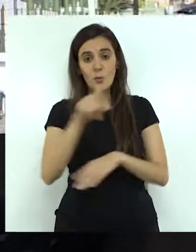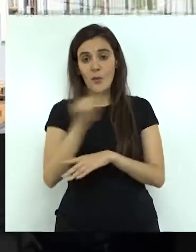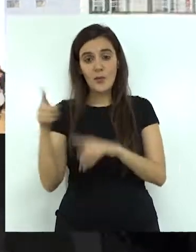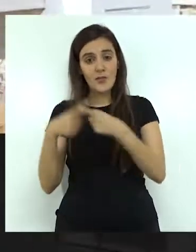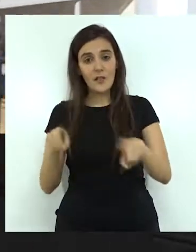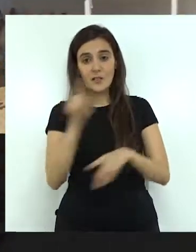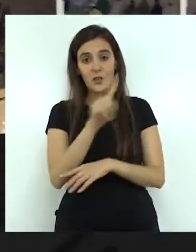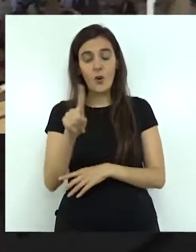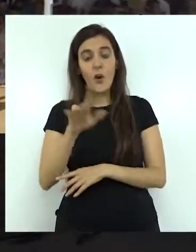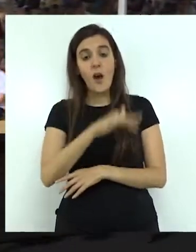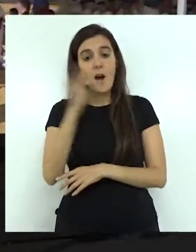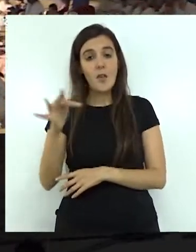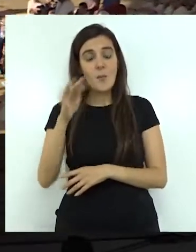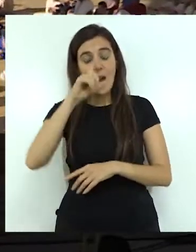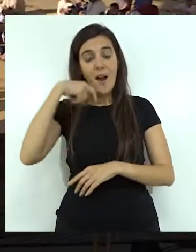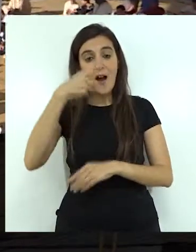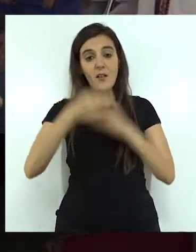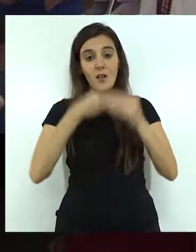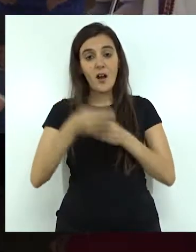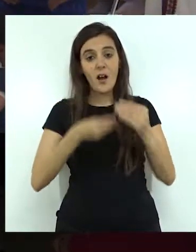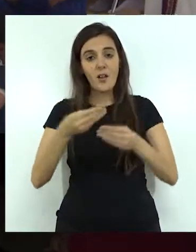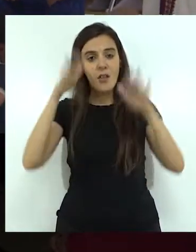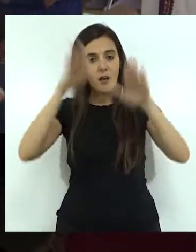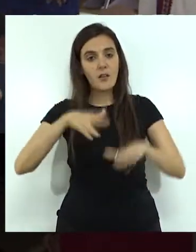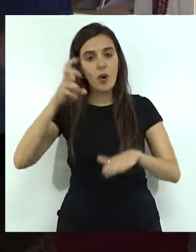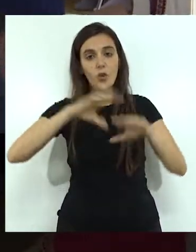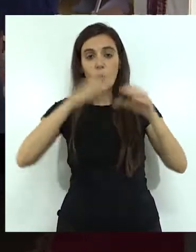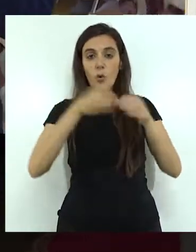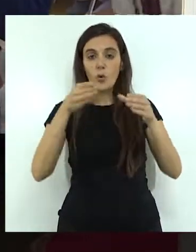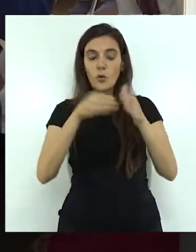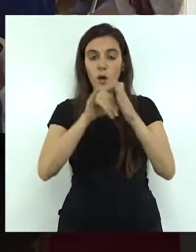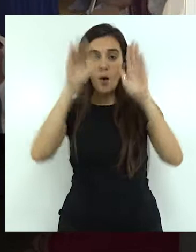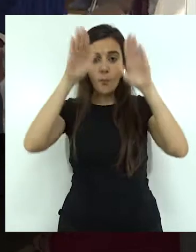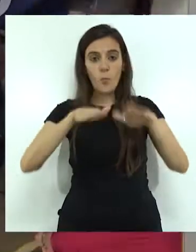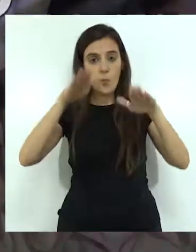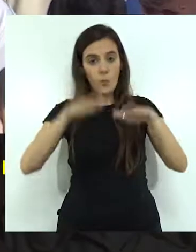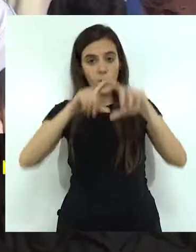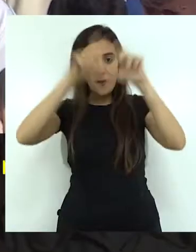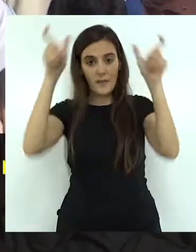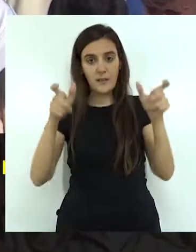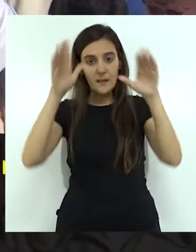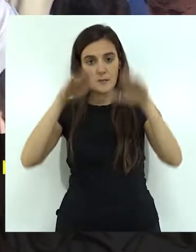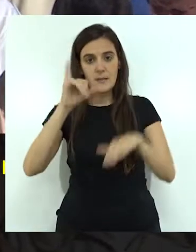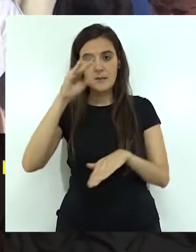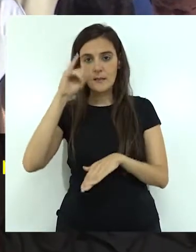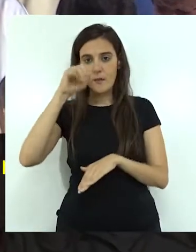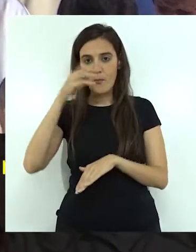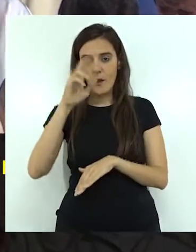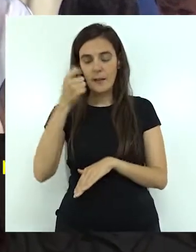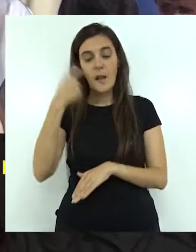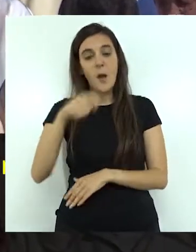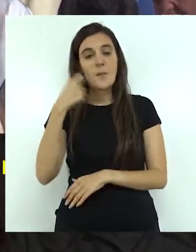cierto que como cada año también ha tenido lugar otro rezo colectivo junto a la mezquita de sidi embarek el presidente ceutí ha